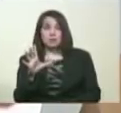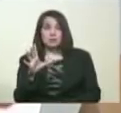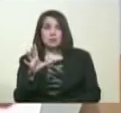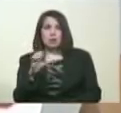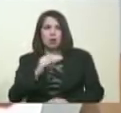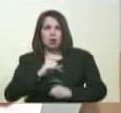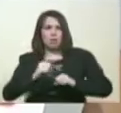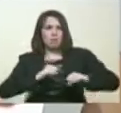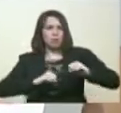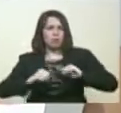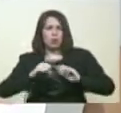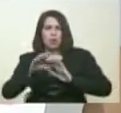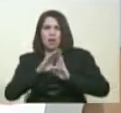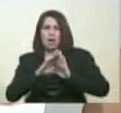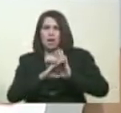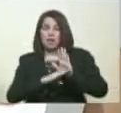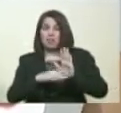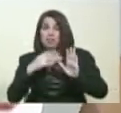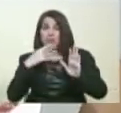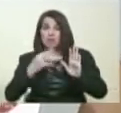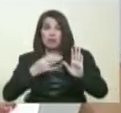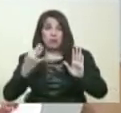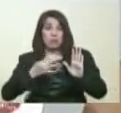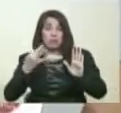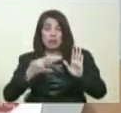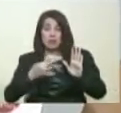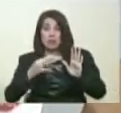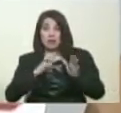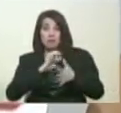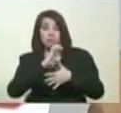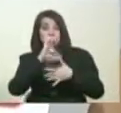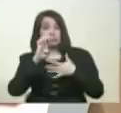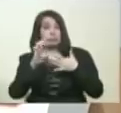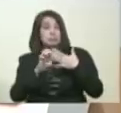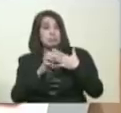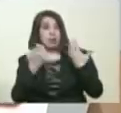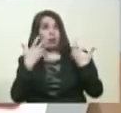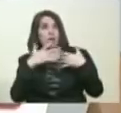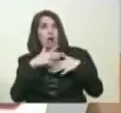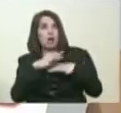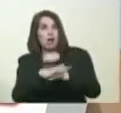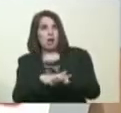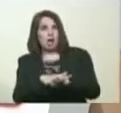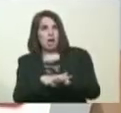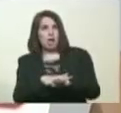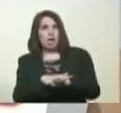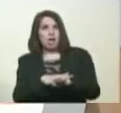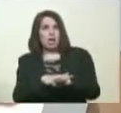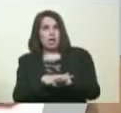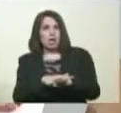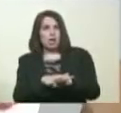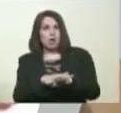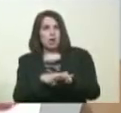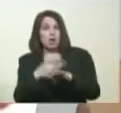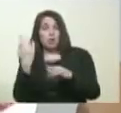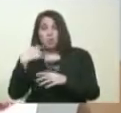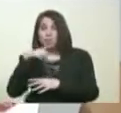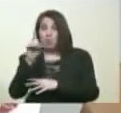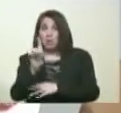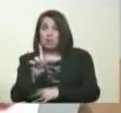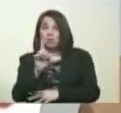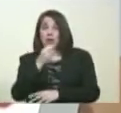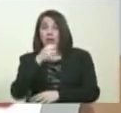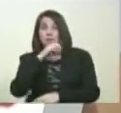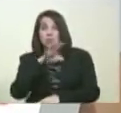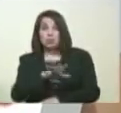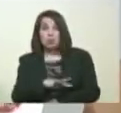bolivariana es verdaderamente una estrategia integral, envolvente, única en la historia de